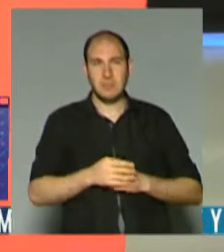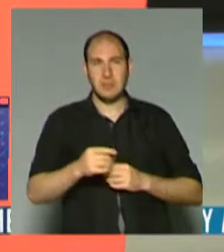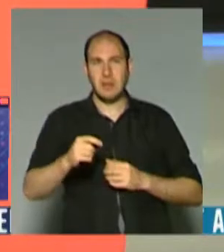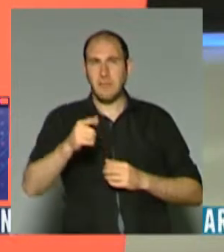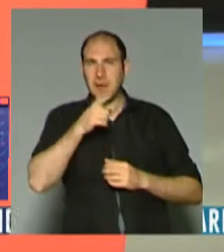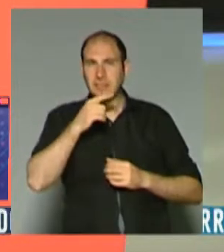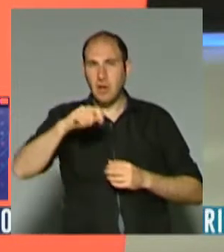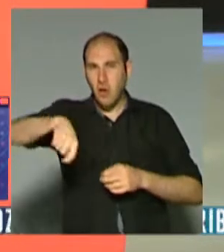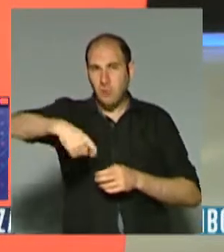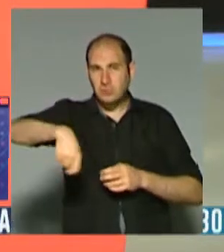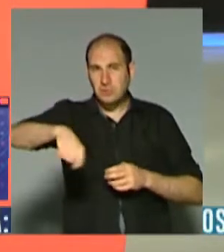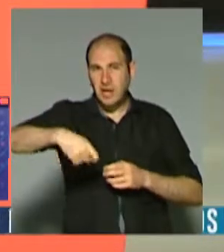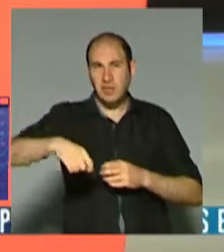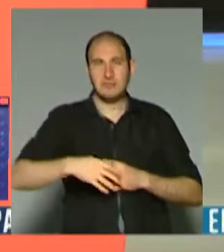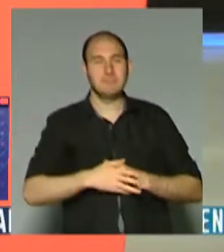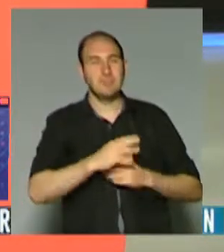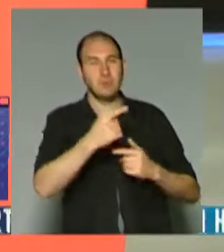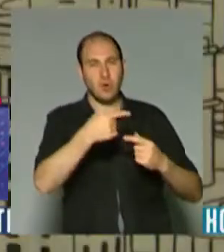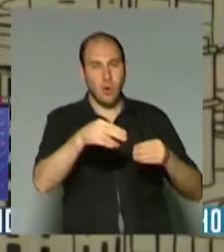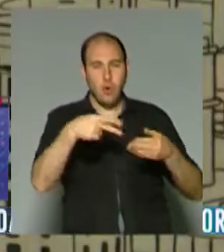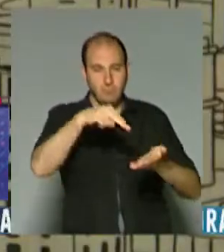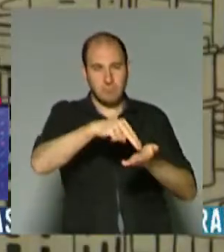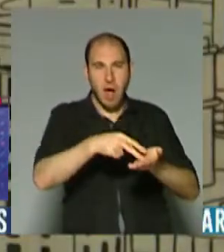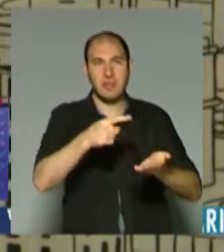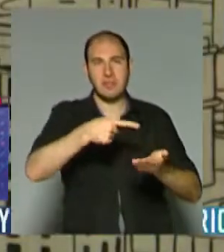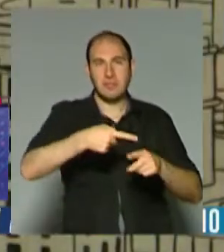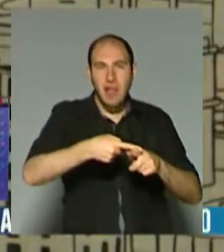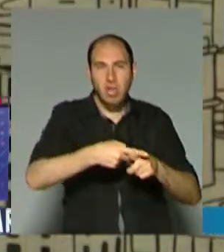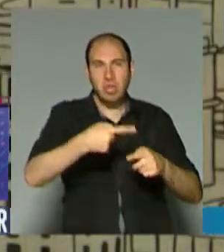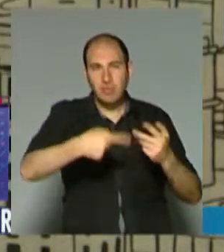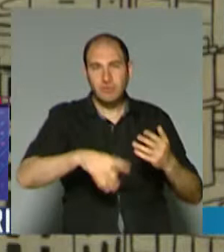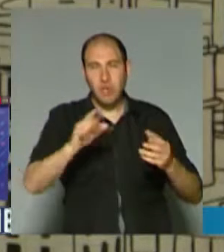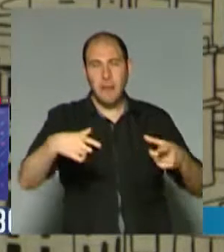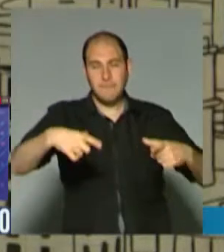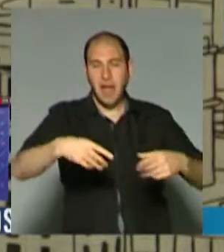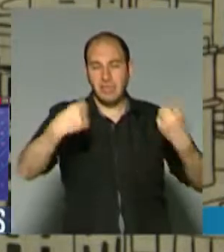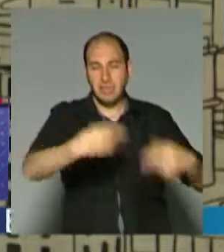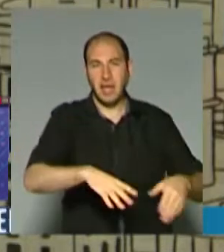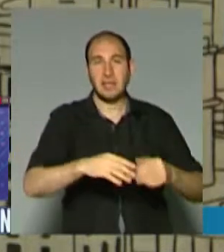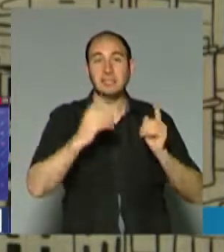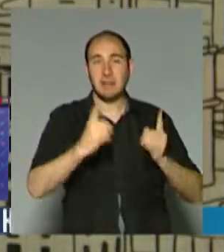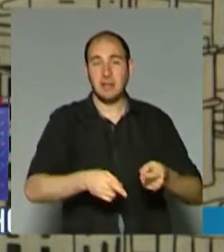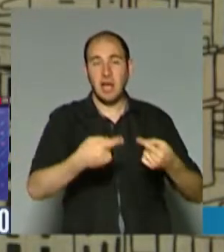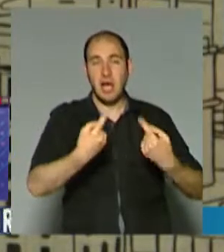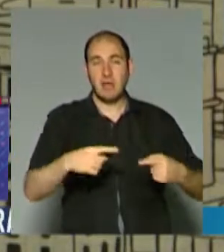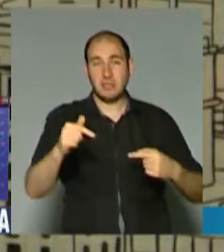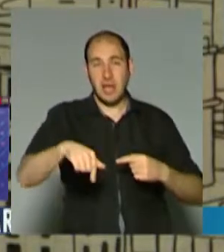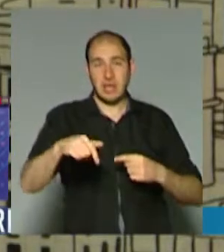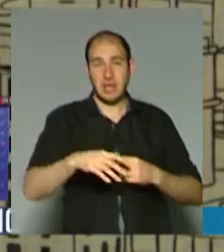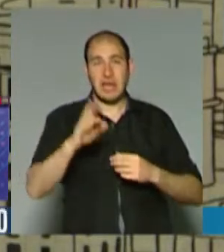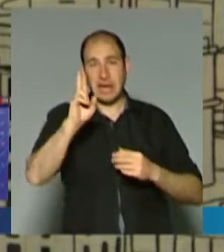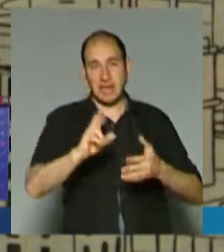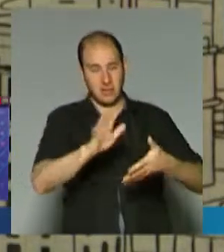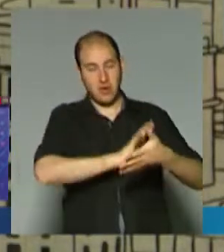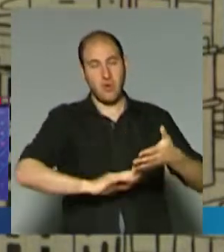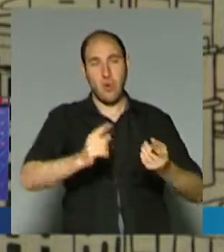La especie de cucharita esa para revolver. Todos los cubiertos, uh-huh, los platos descartables y también un elemento que aquí en esta región